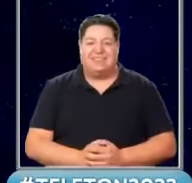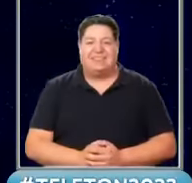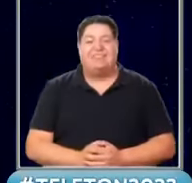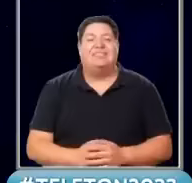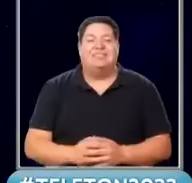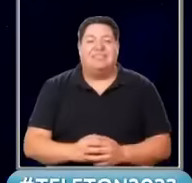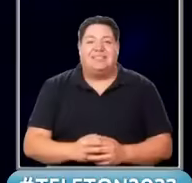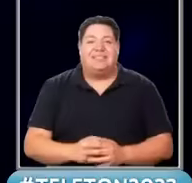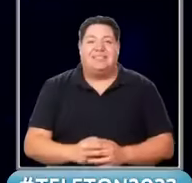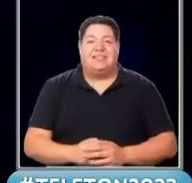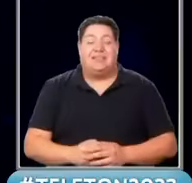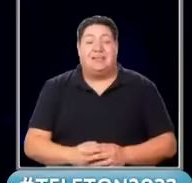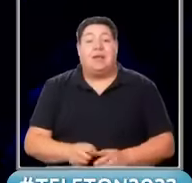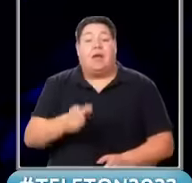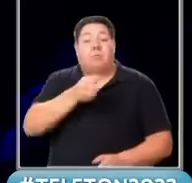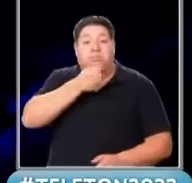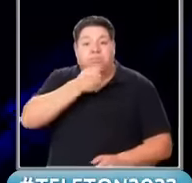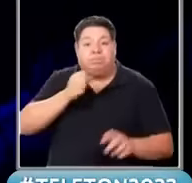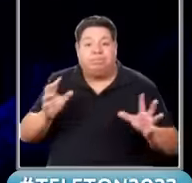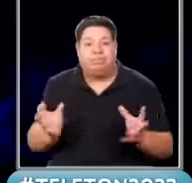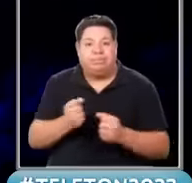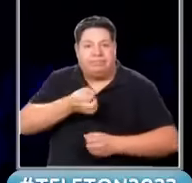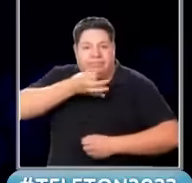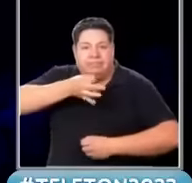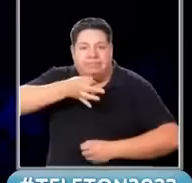Buenas noches, Quinta Región.